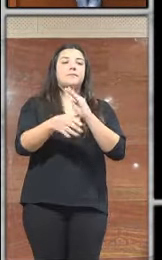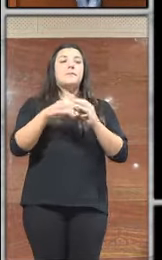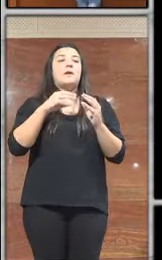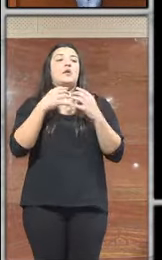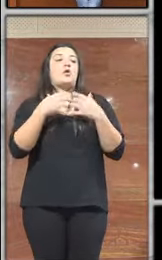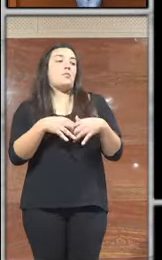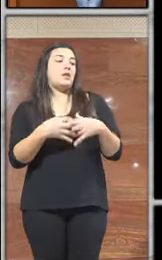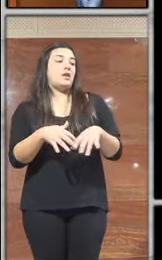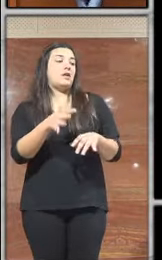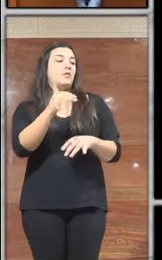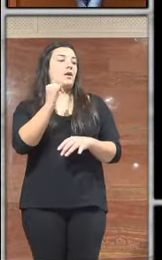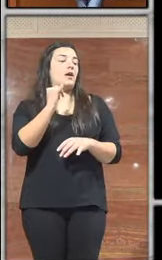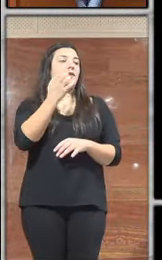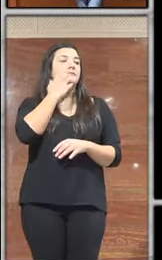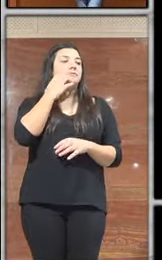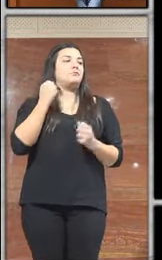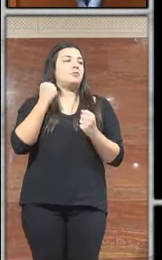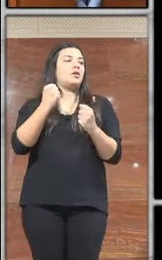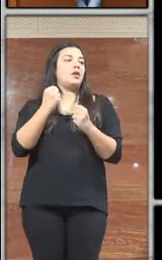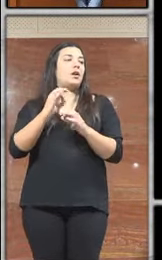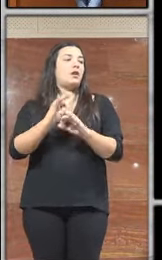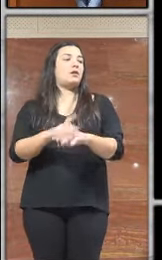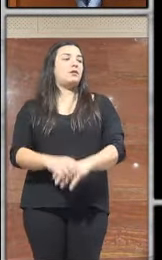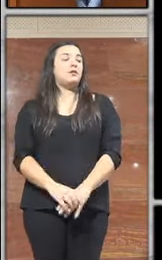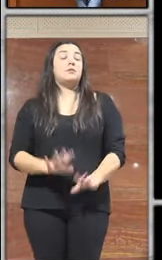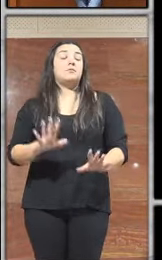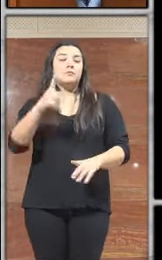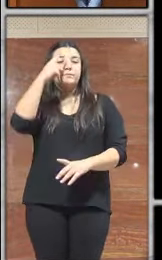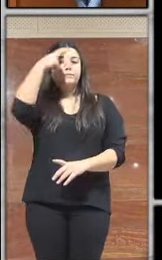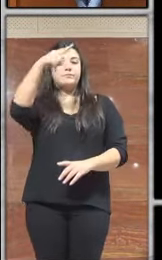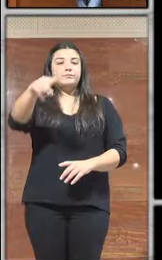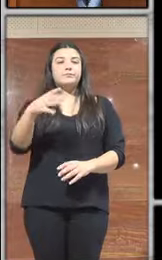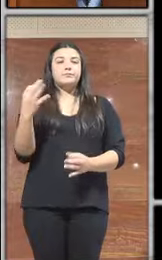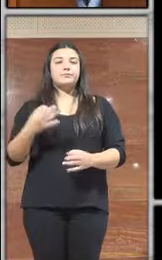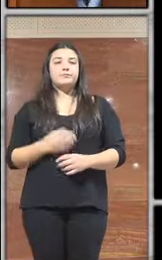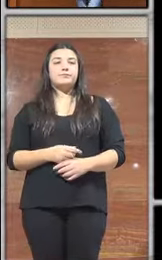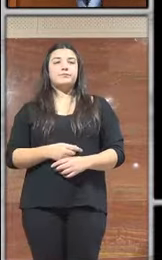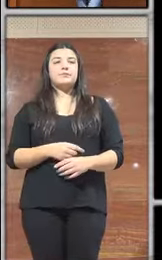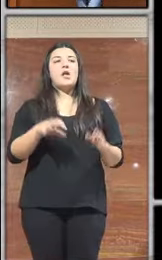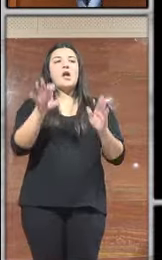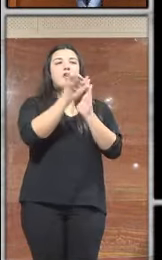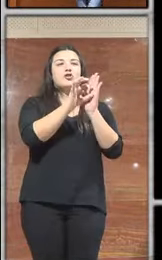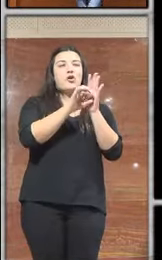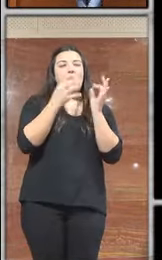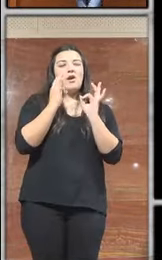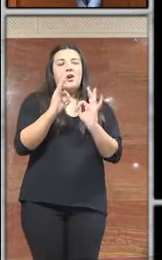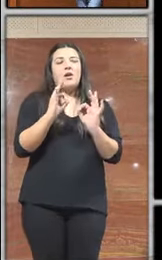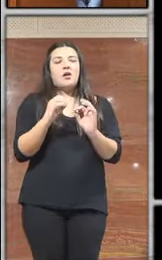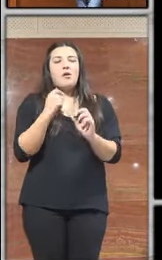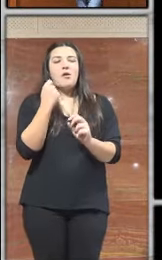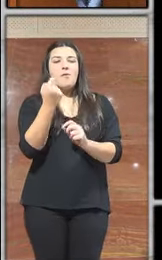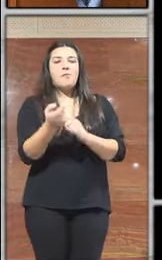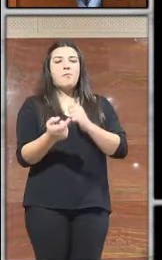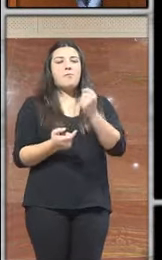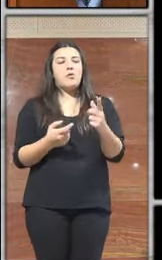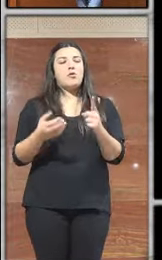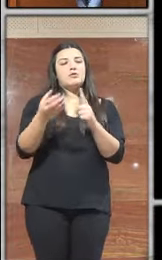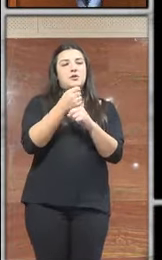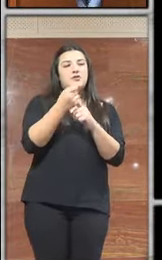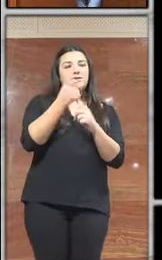pues con un impacto potente, pero sabemos que encontramos poco software específico dentro de ese sistema operativo. Pues